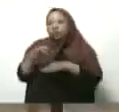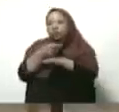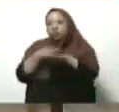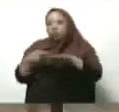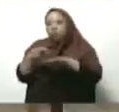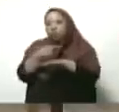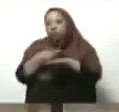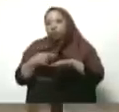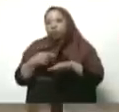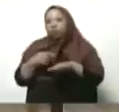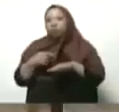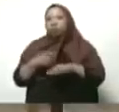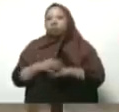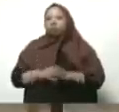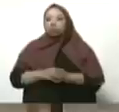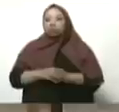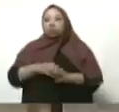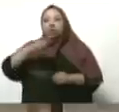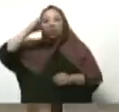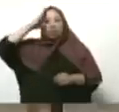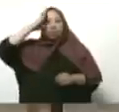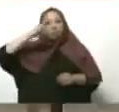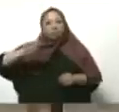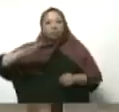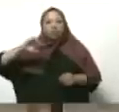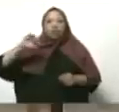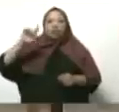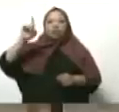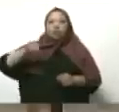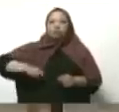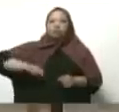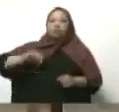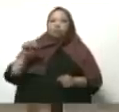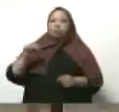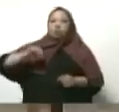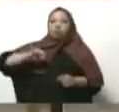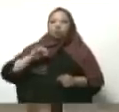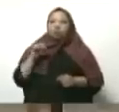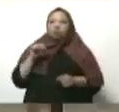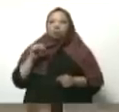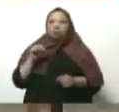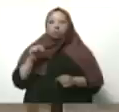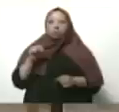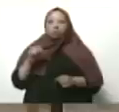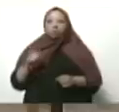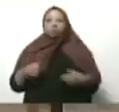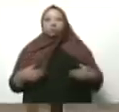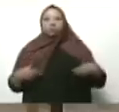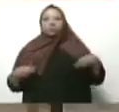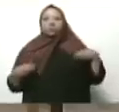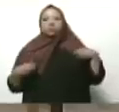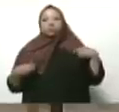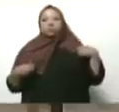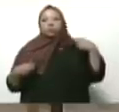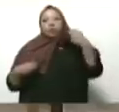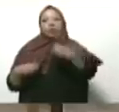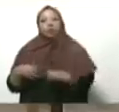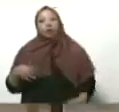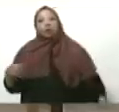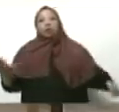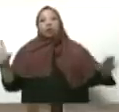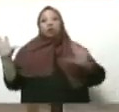tanto militares policiales lograron aceptar uno de los golpes más duros